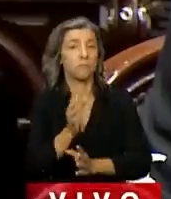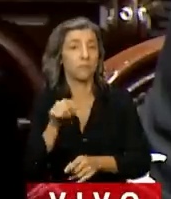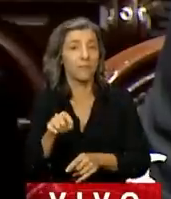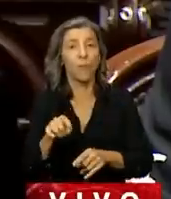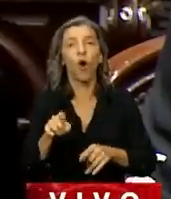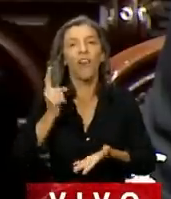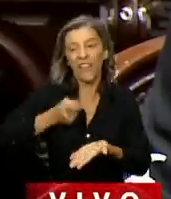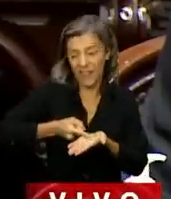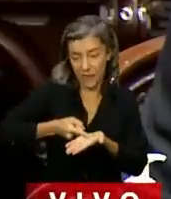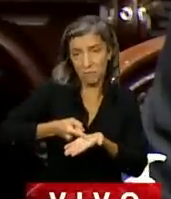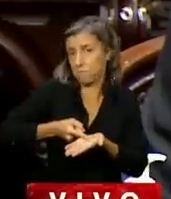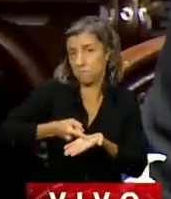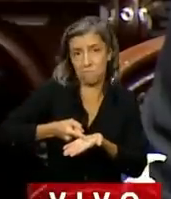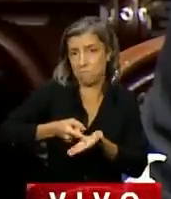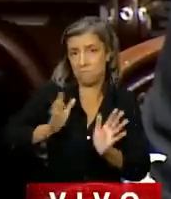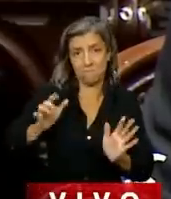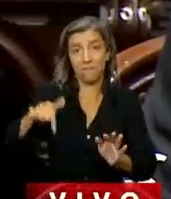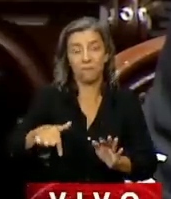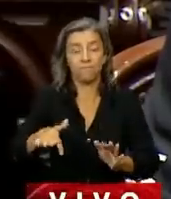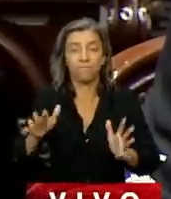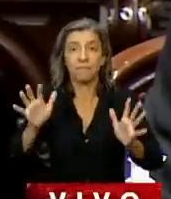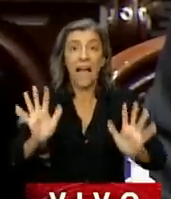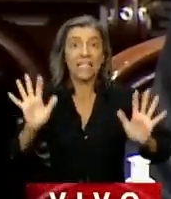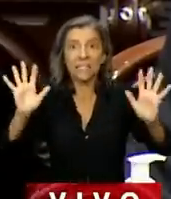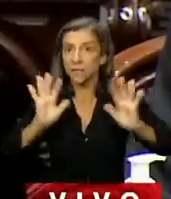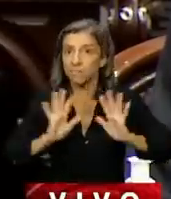quienes gobiernan a tener determinadas